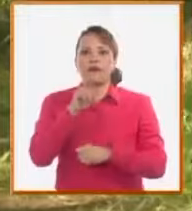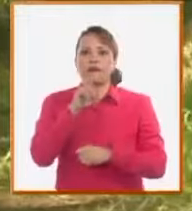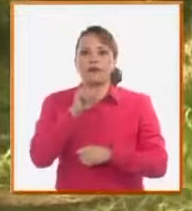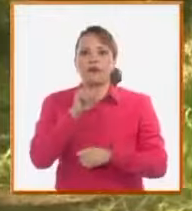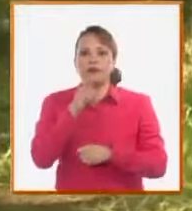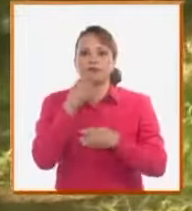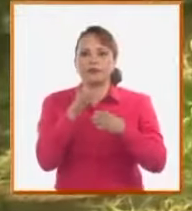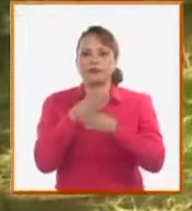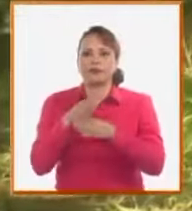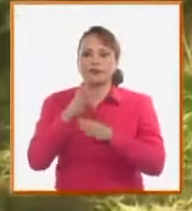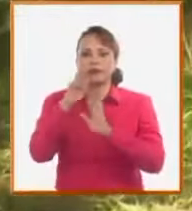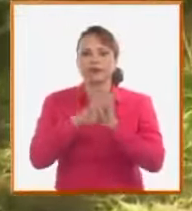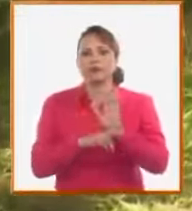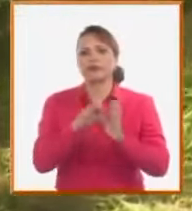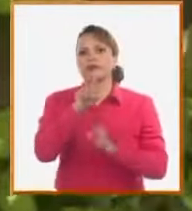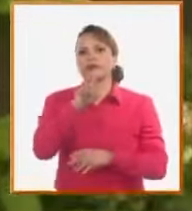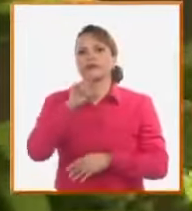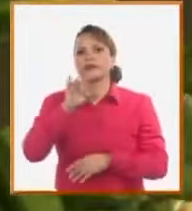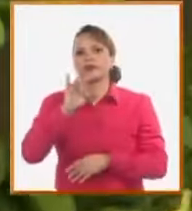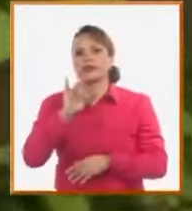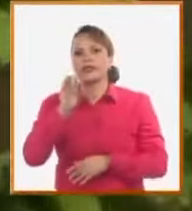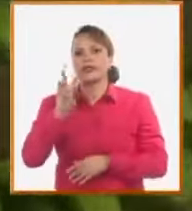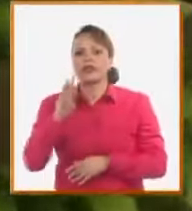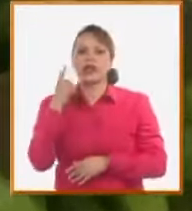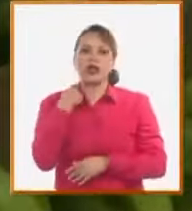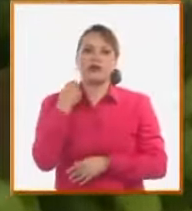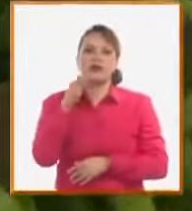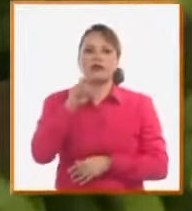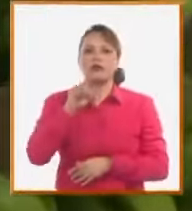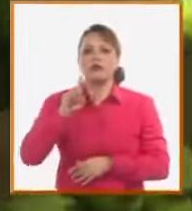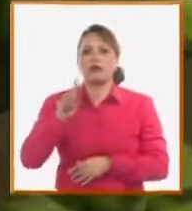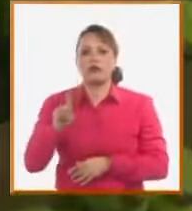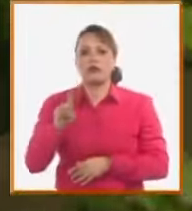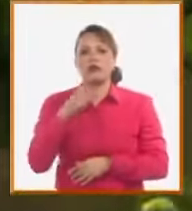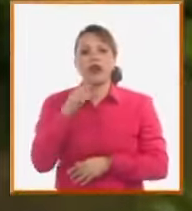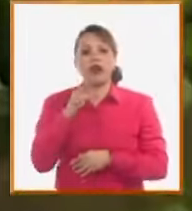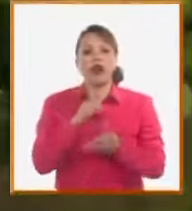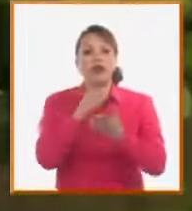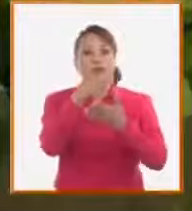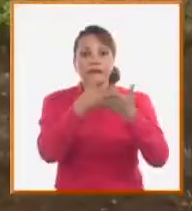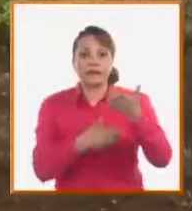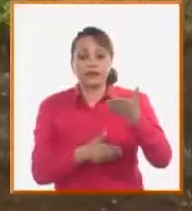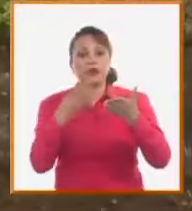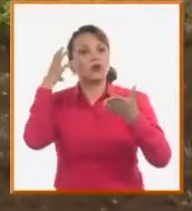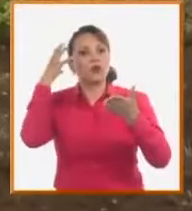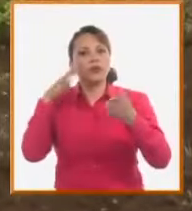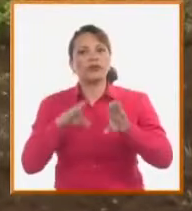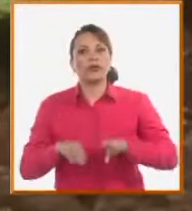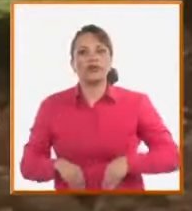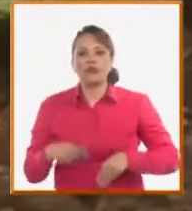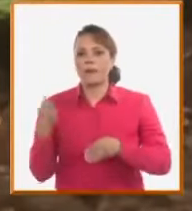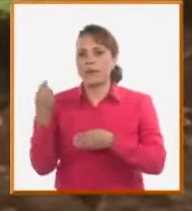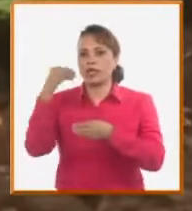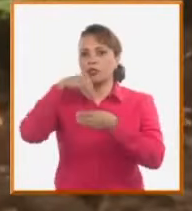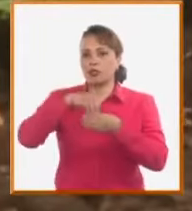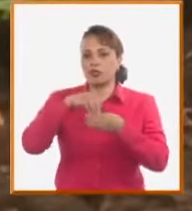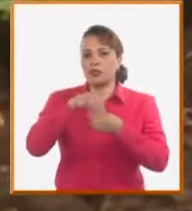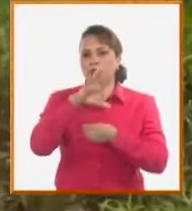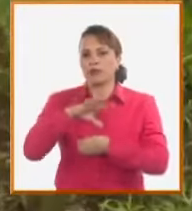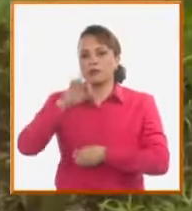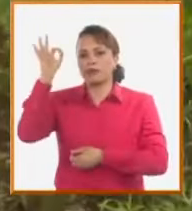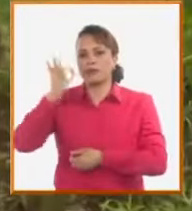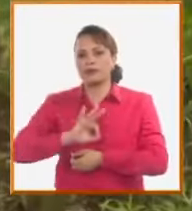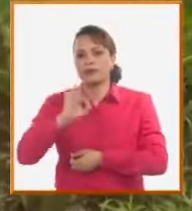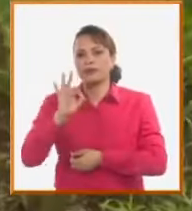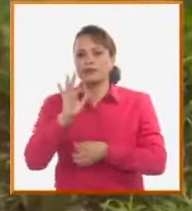de la resolución 173 del 2021, mediante la cual el Estado asume con su presupuesto el 50%